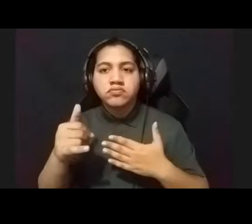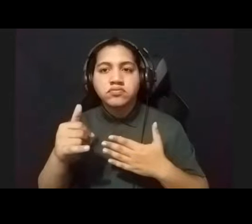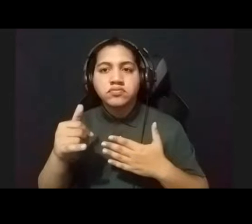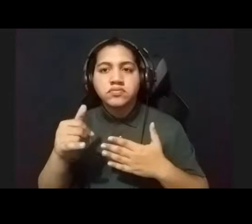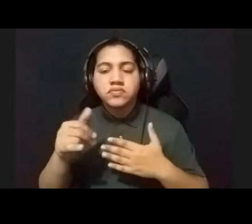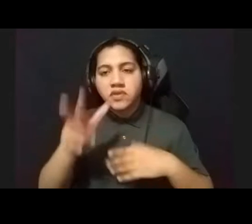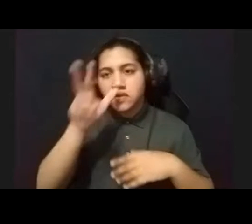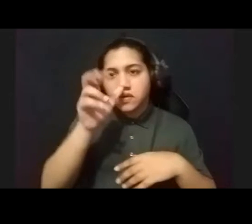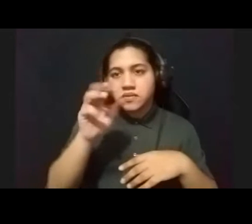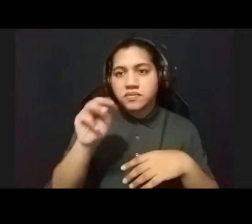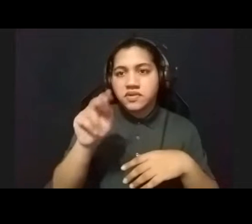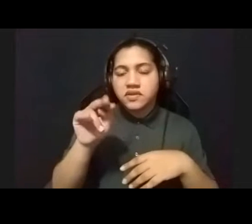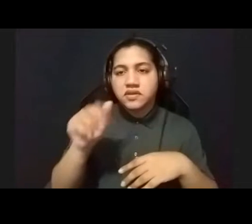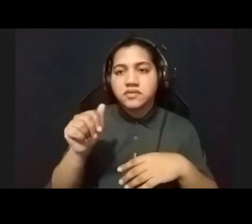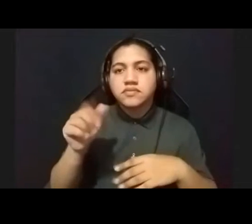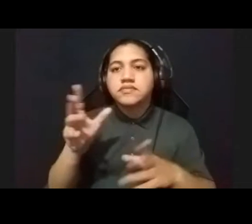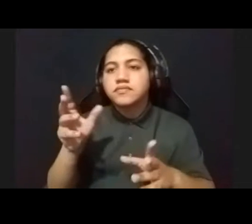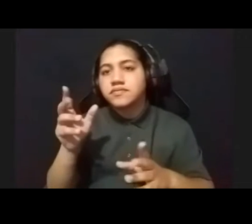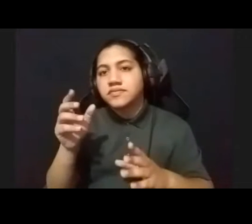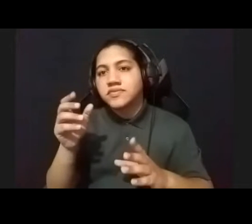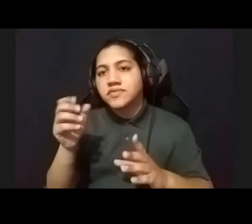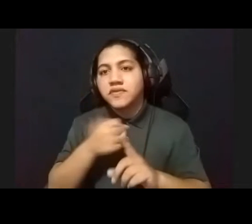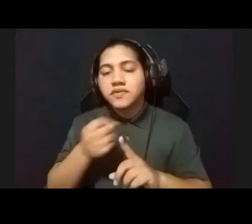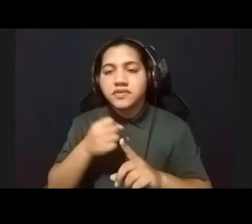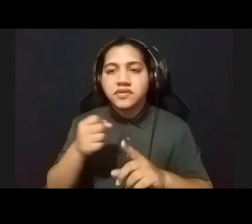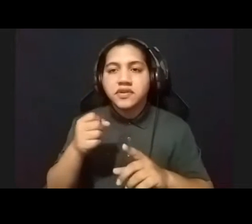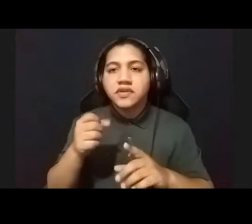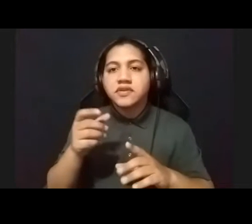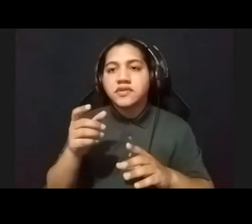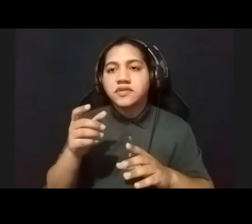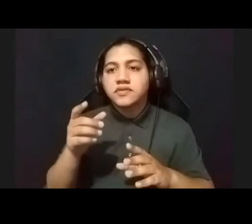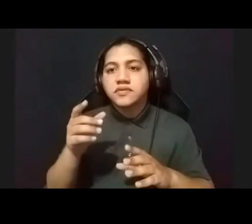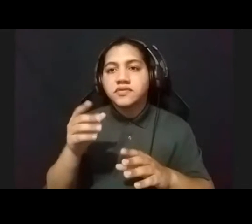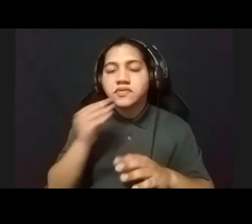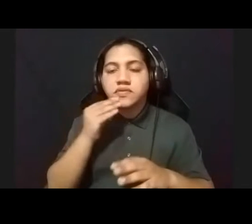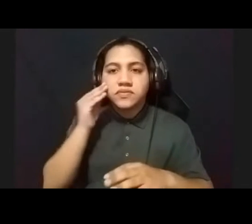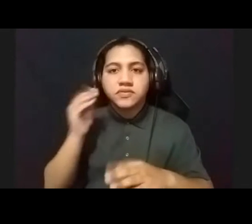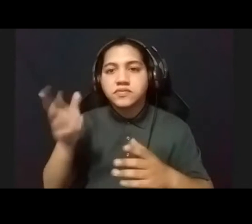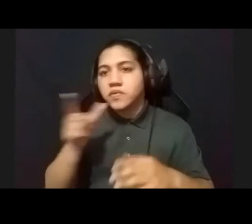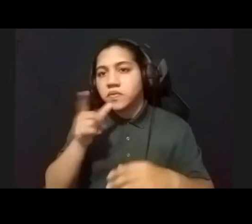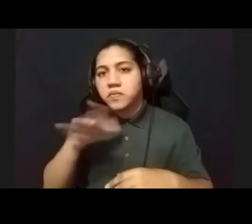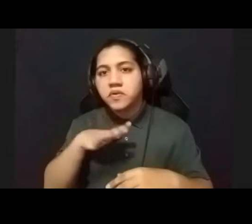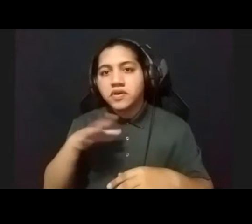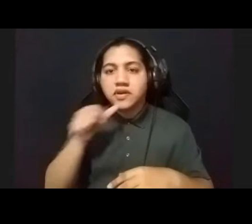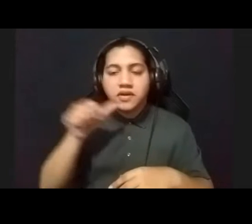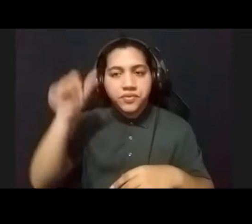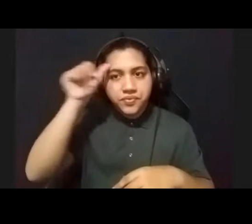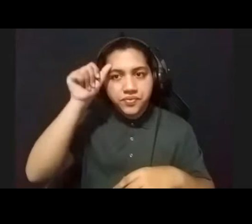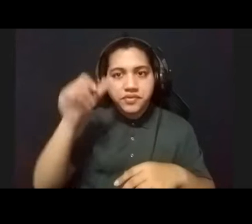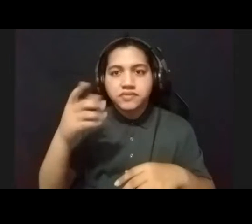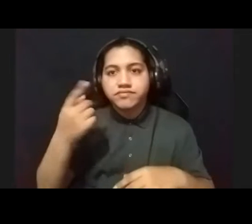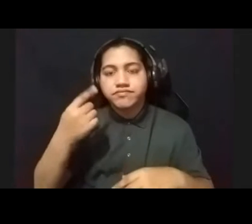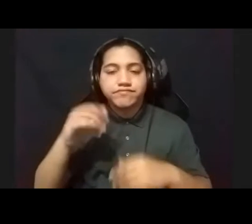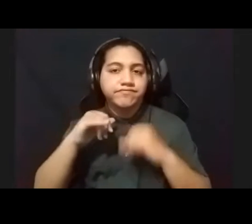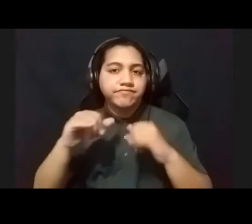Cucarachita Martina sobre violencia doméstica, y quienes participaron fueron mujeres adultas como nosotras, que